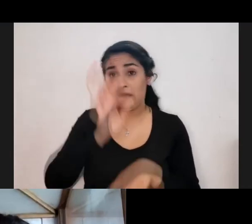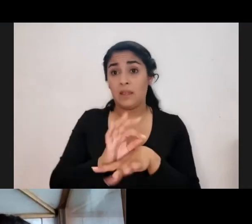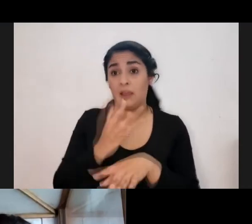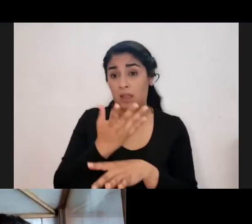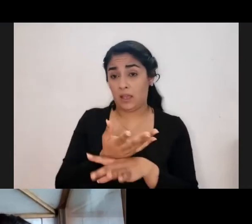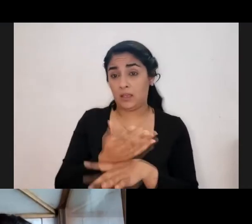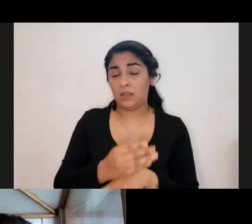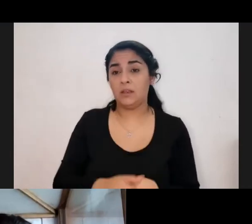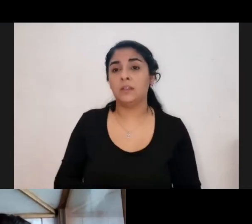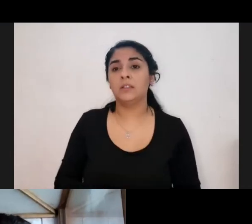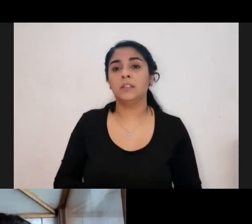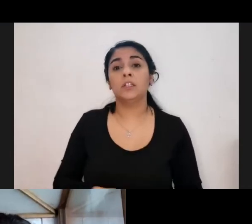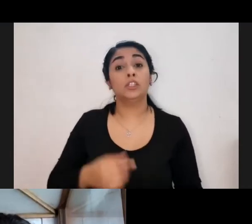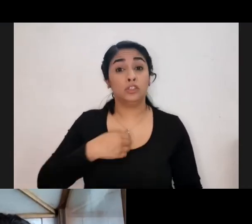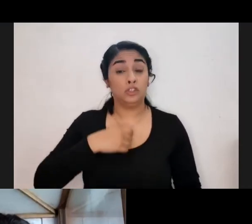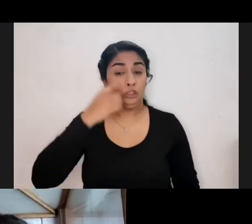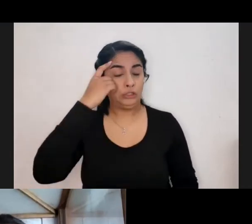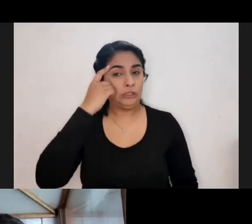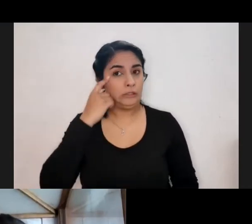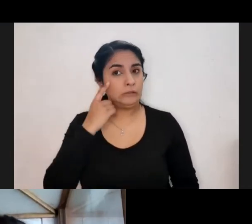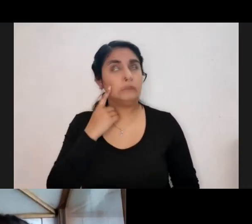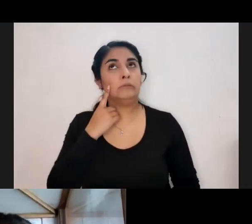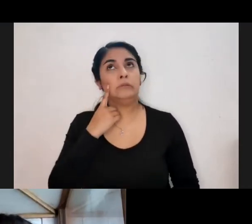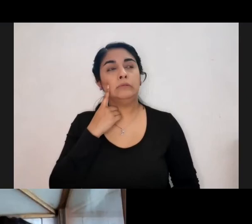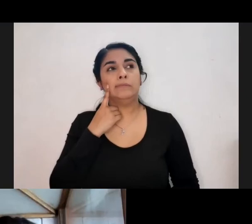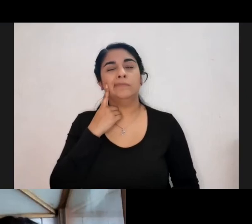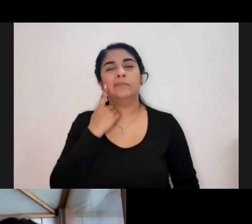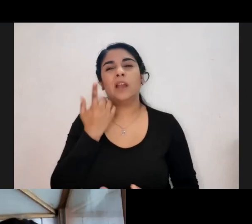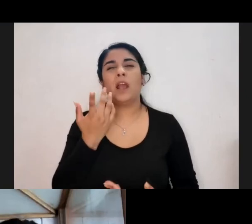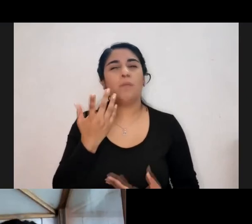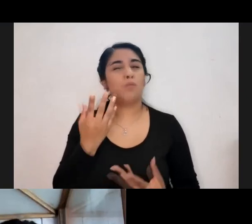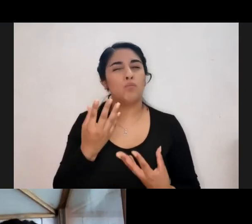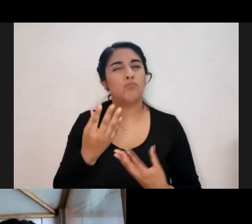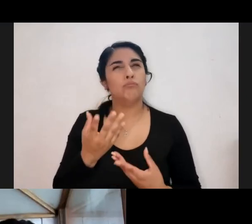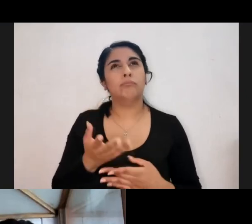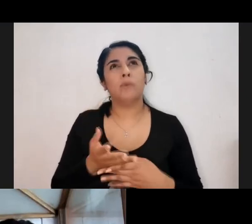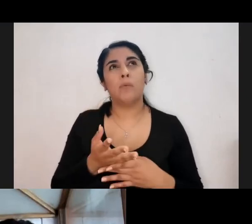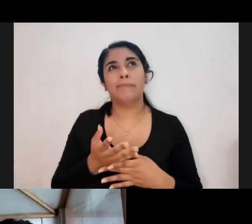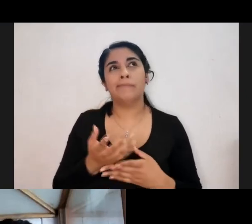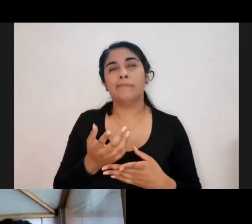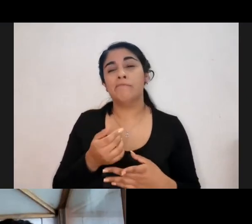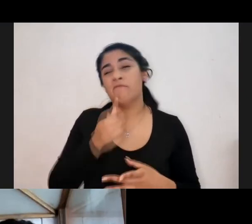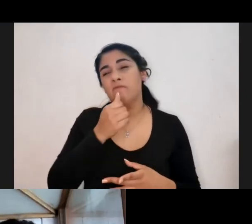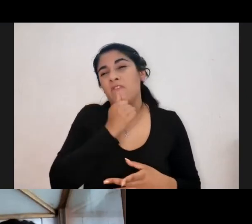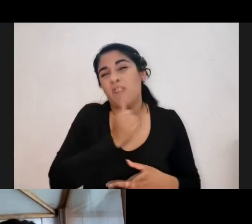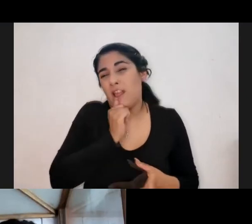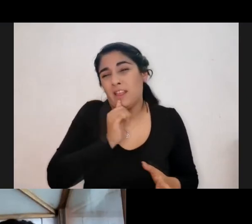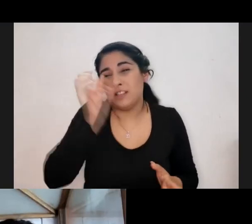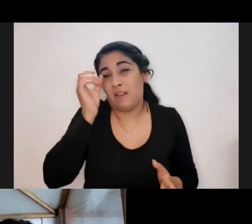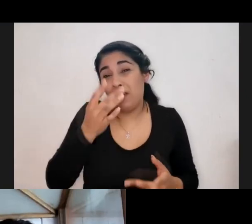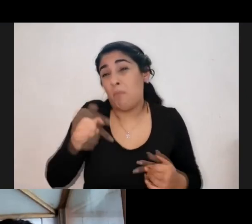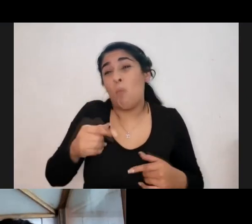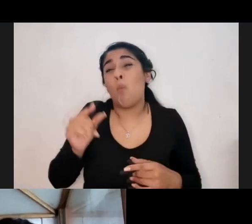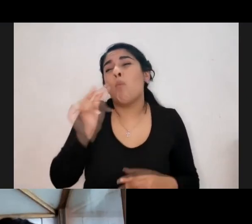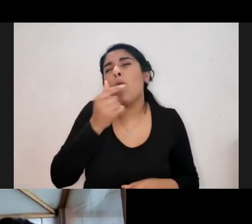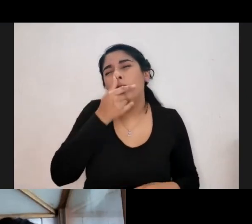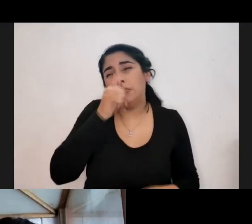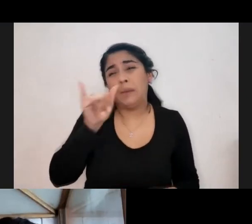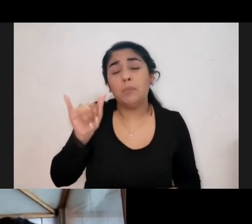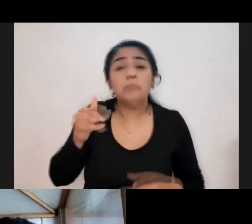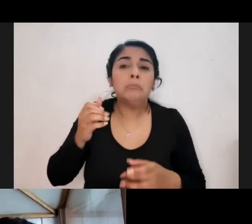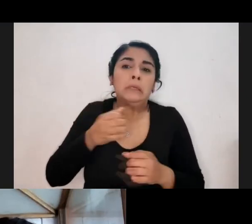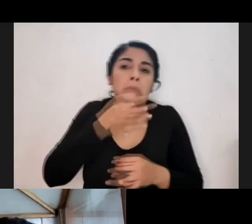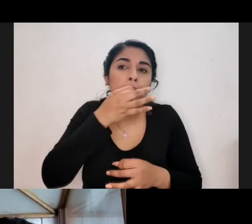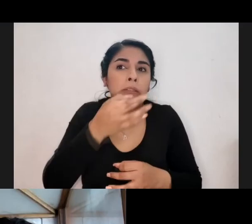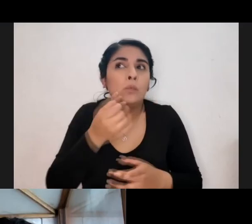Yo creo que estamos tempranamente para decirlo. ¿Cuáles van a ser las repercusiones? Si bien si hay personas que se han